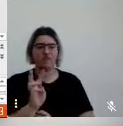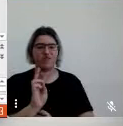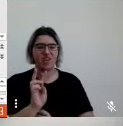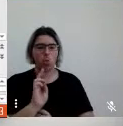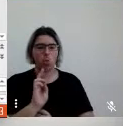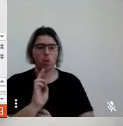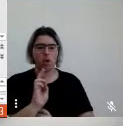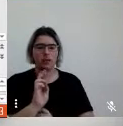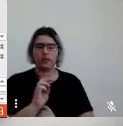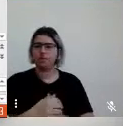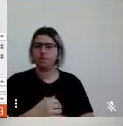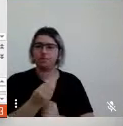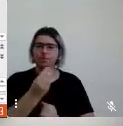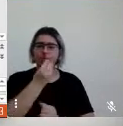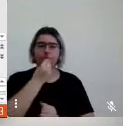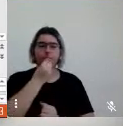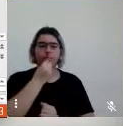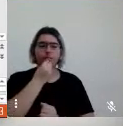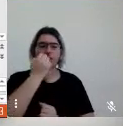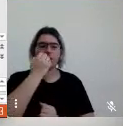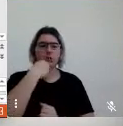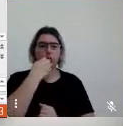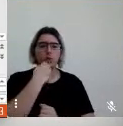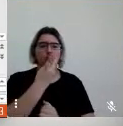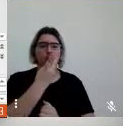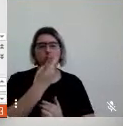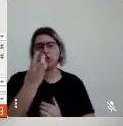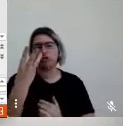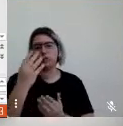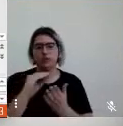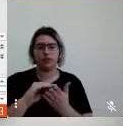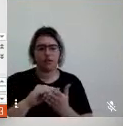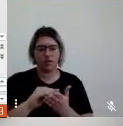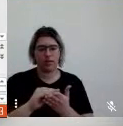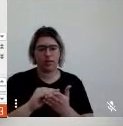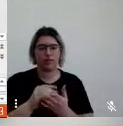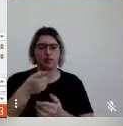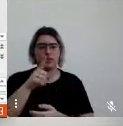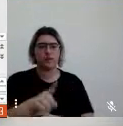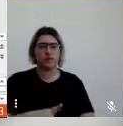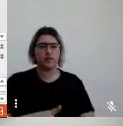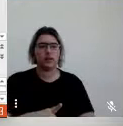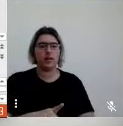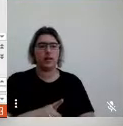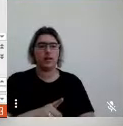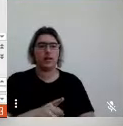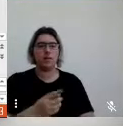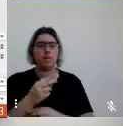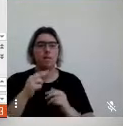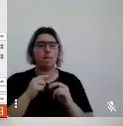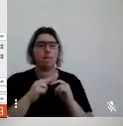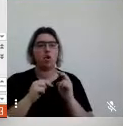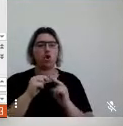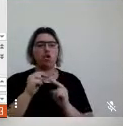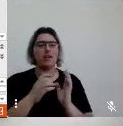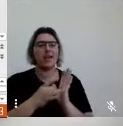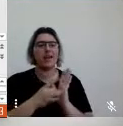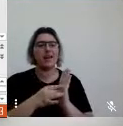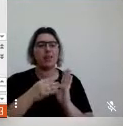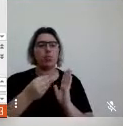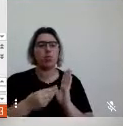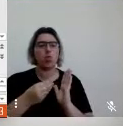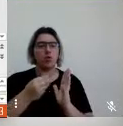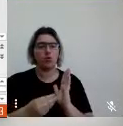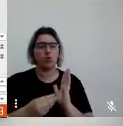entre 2 y 3 piezas de fruta al día, aumentar también el consumo de proteína de buena calidad, todo lo que son carnes